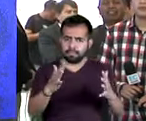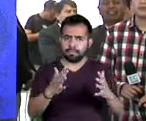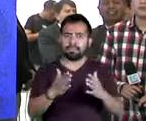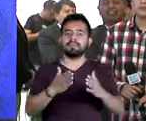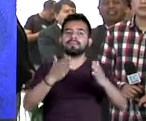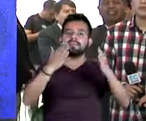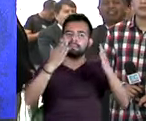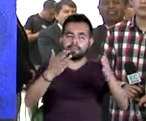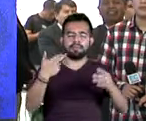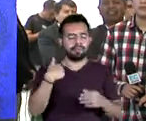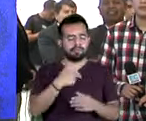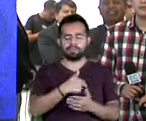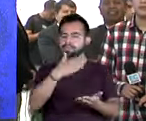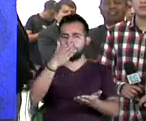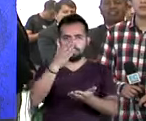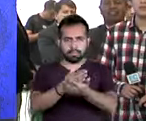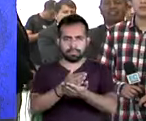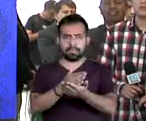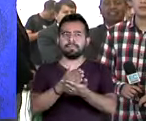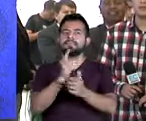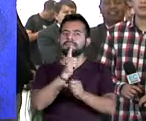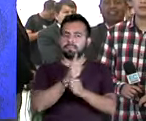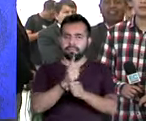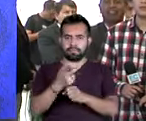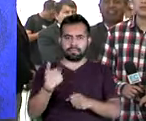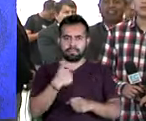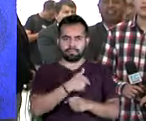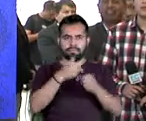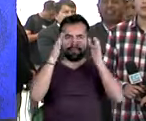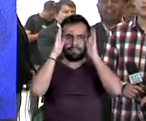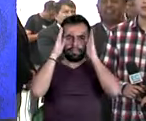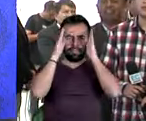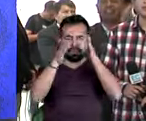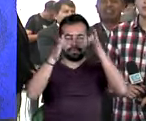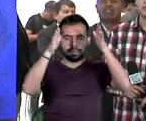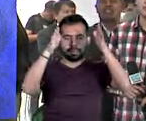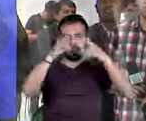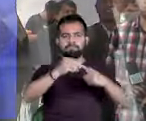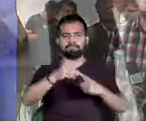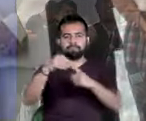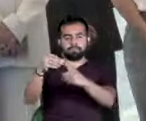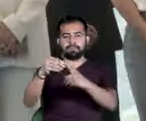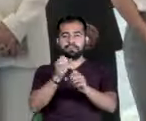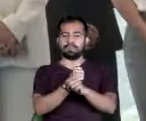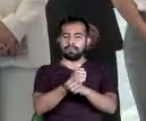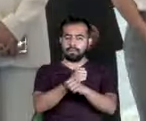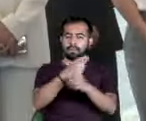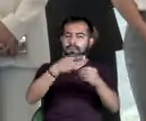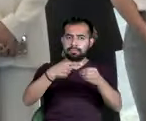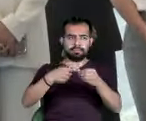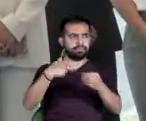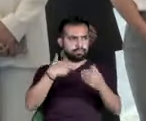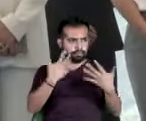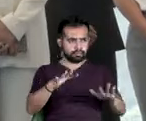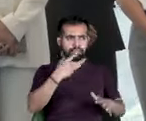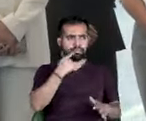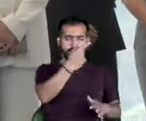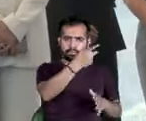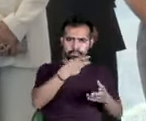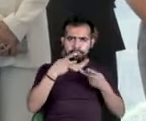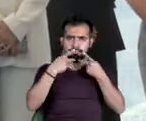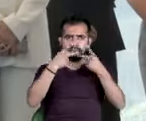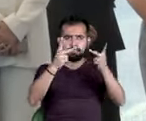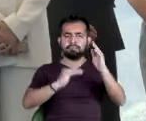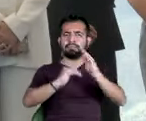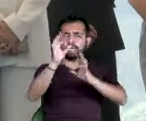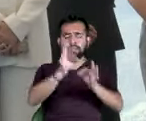no las vamos a permitir. Por lo tanto, vamos a ser enfáticos, el metro de Quito, se los digo a los quiteños y quiteñas, tenemos la obra más